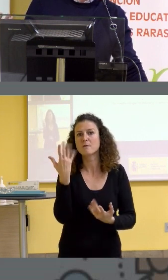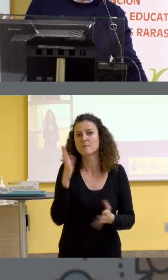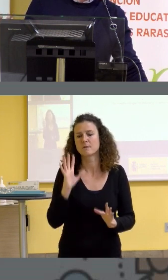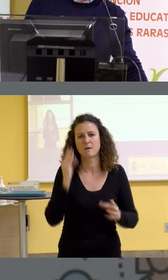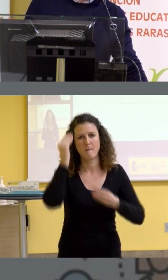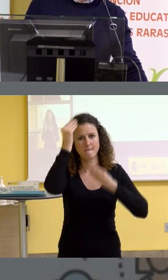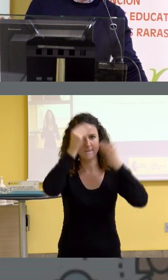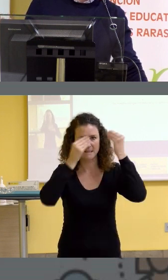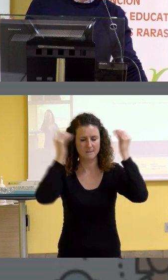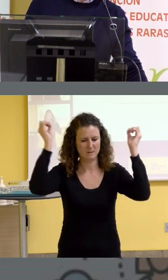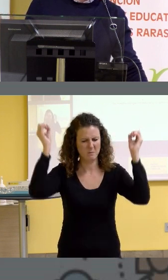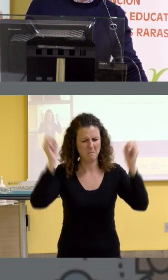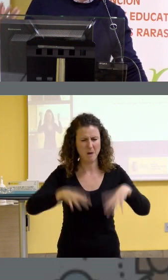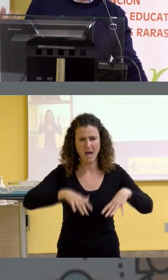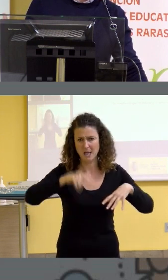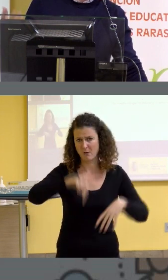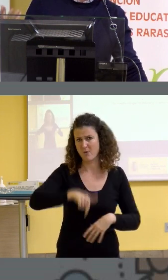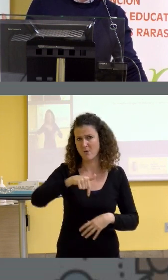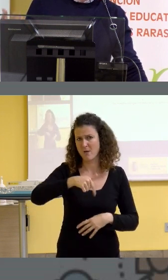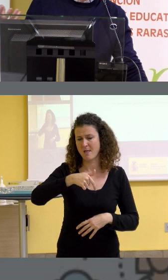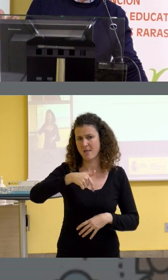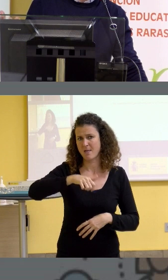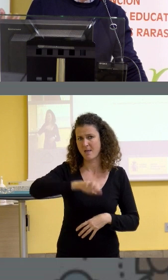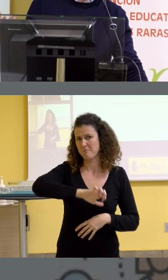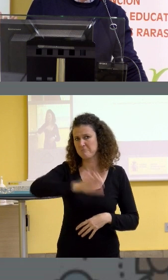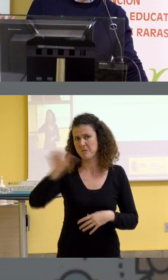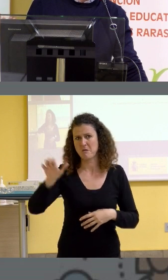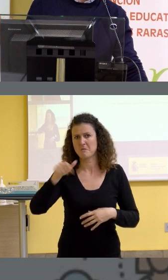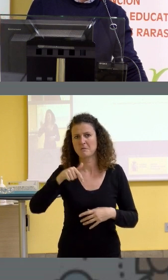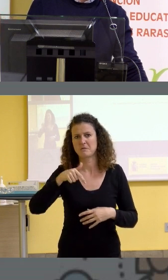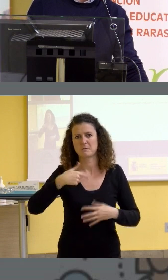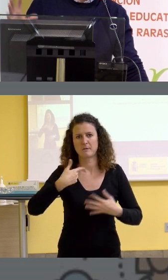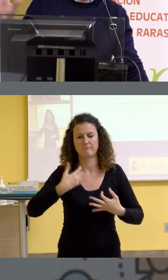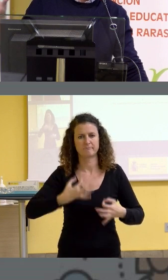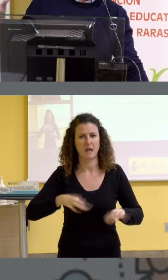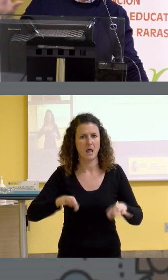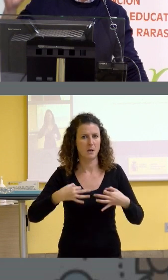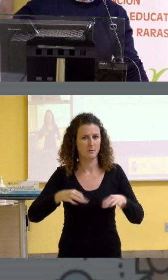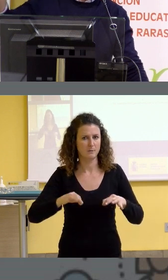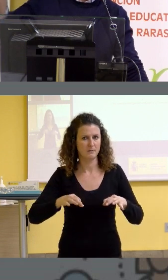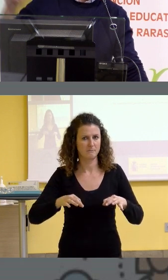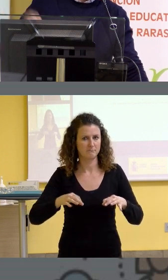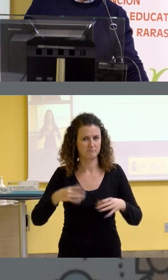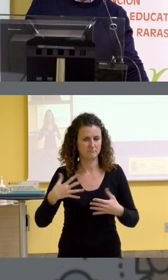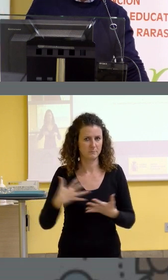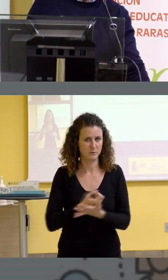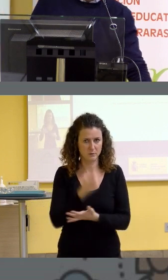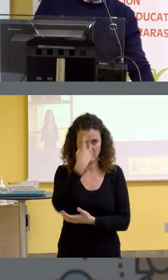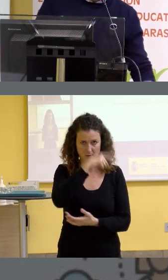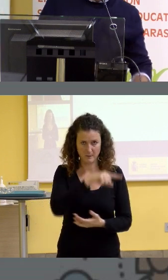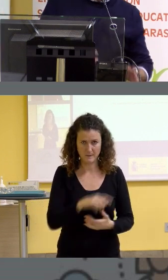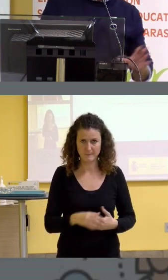en Occidente lleva muchos siglos profundamente arraigado y normalizado. Todos sabéis.